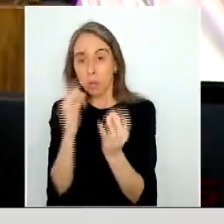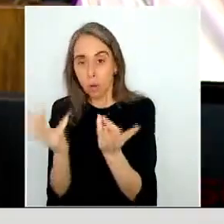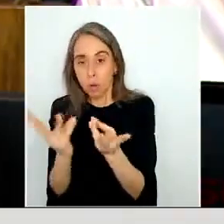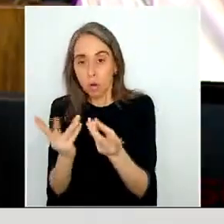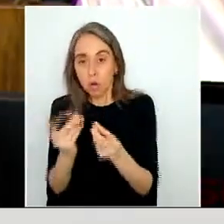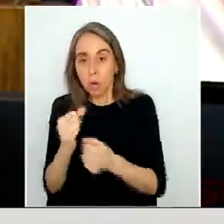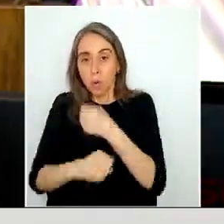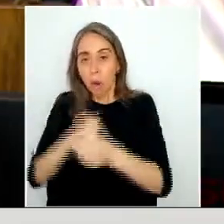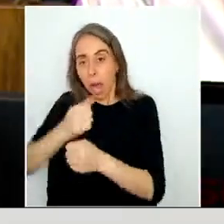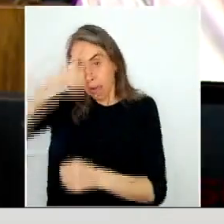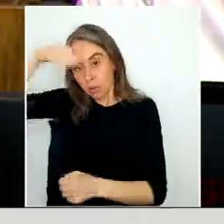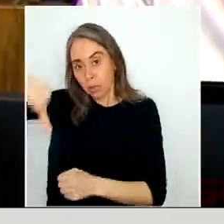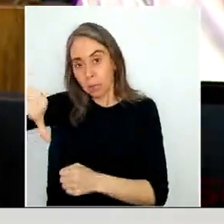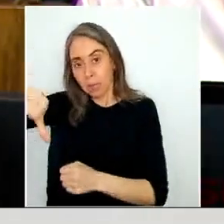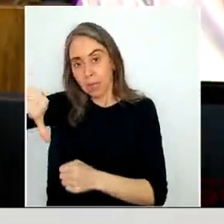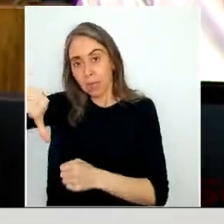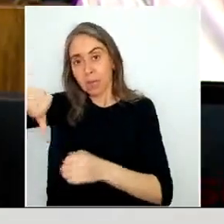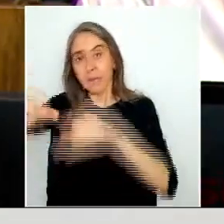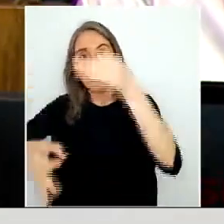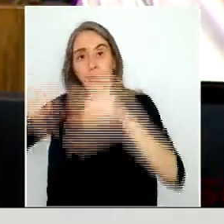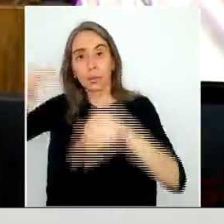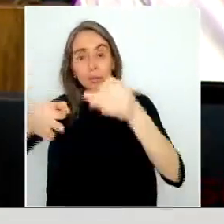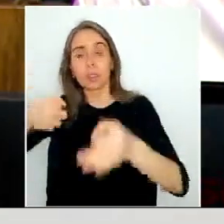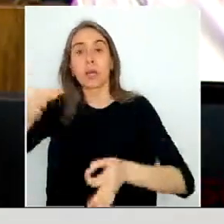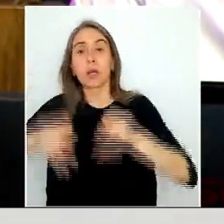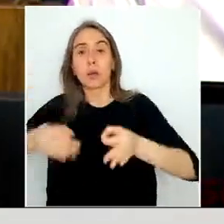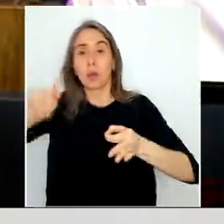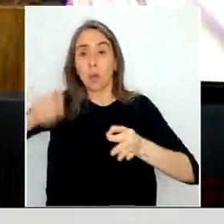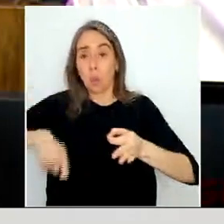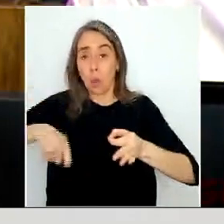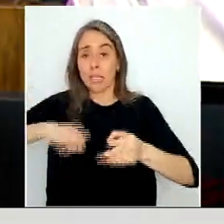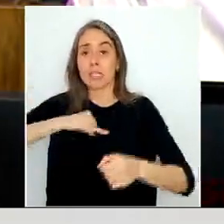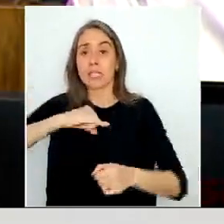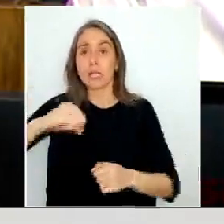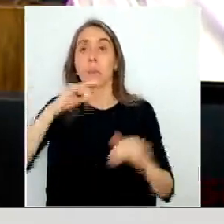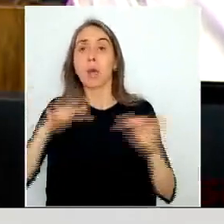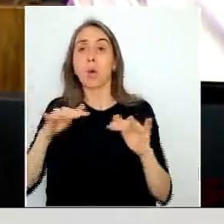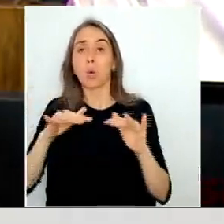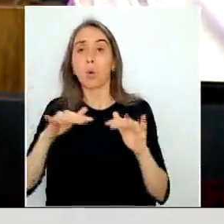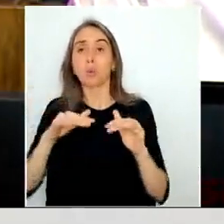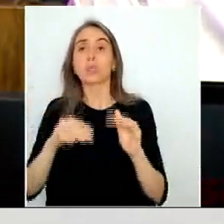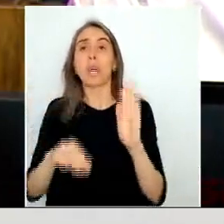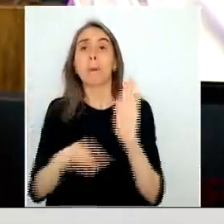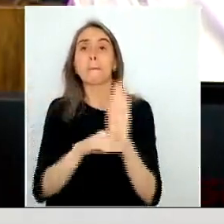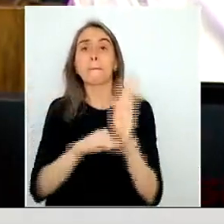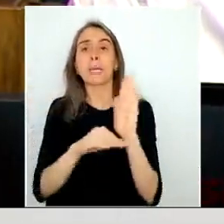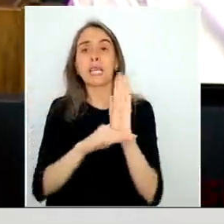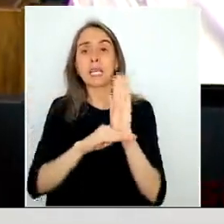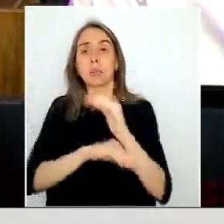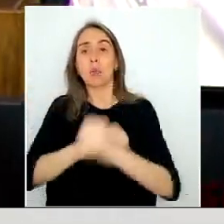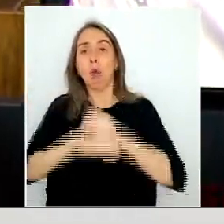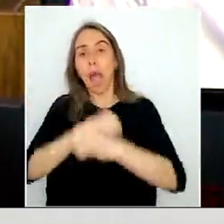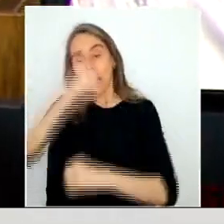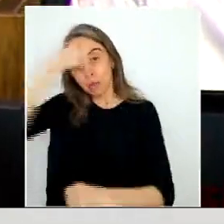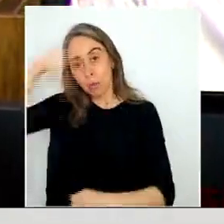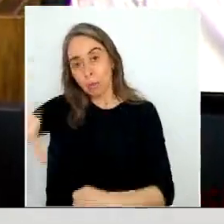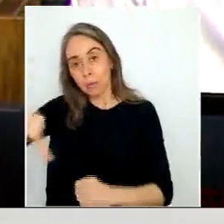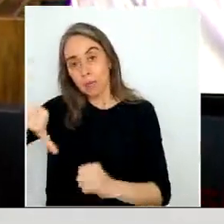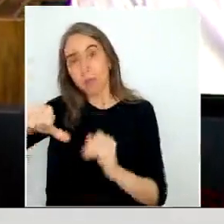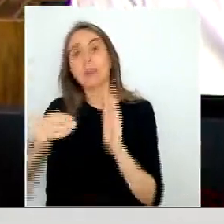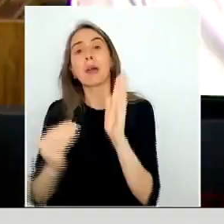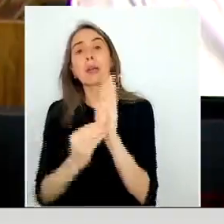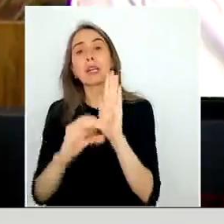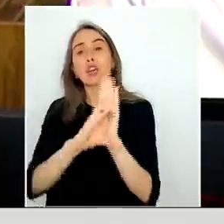donde actualmente los tribunales siempre aplican desde el mínimo de la pena propuesta en el código penal lo que